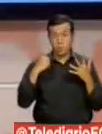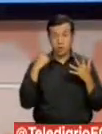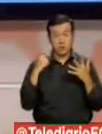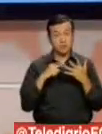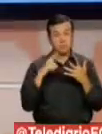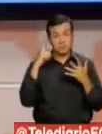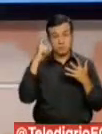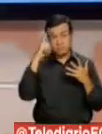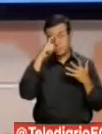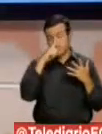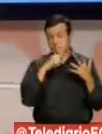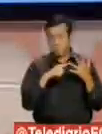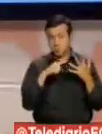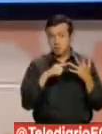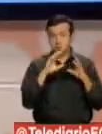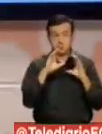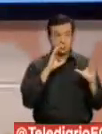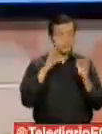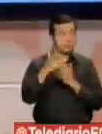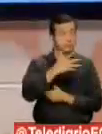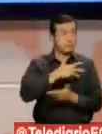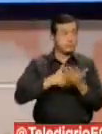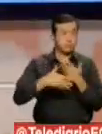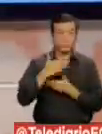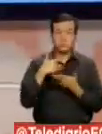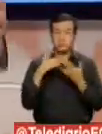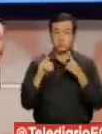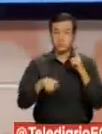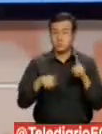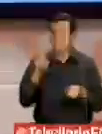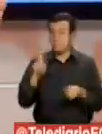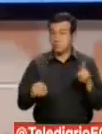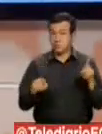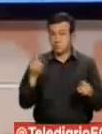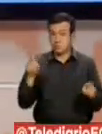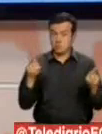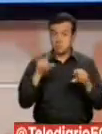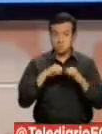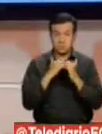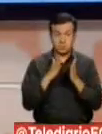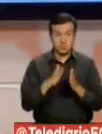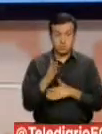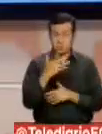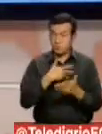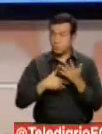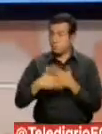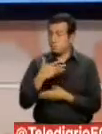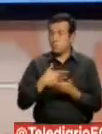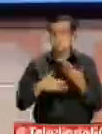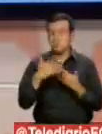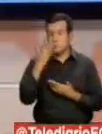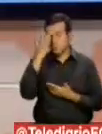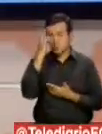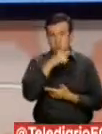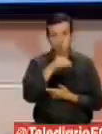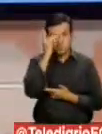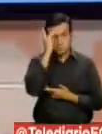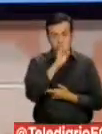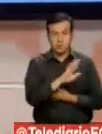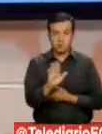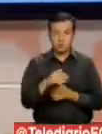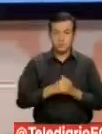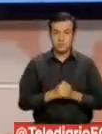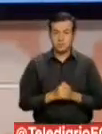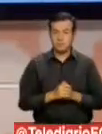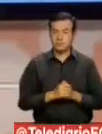crítico en la conversación, incluso con diferentes colegas de la misma bancada. ¿Cuál es la posición de su partido?